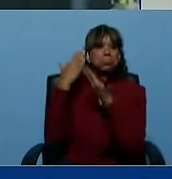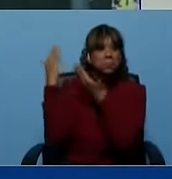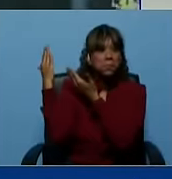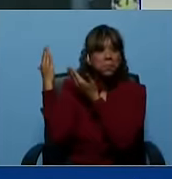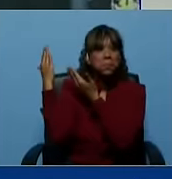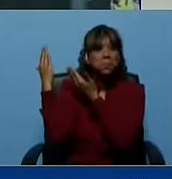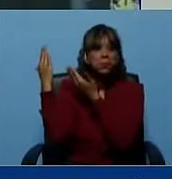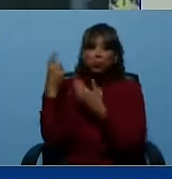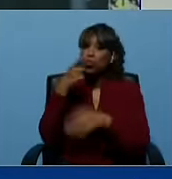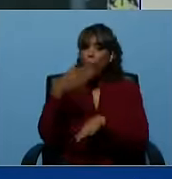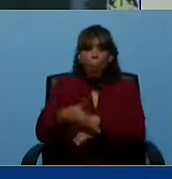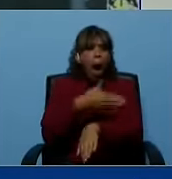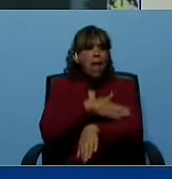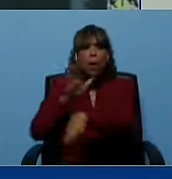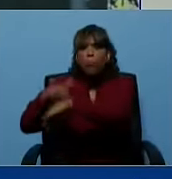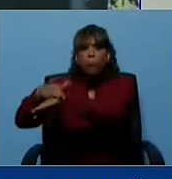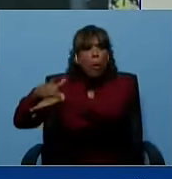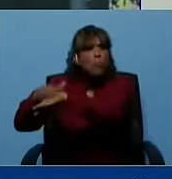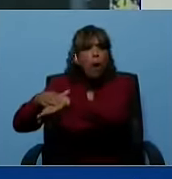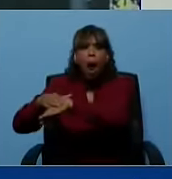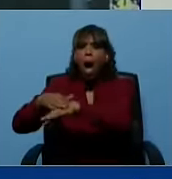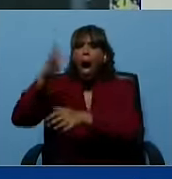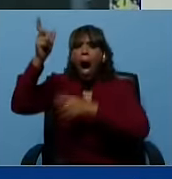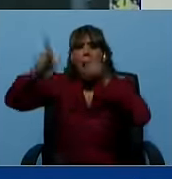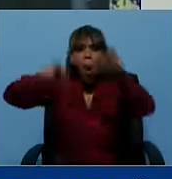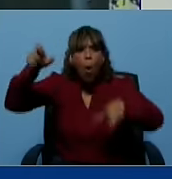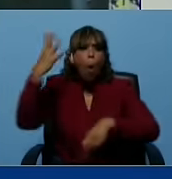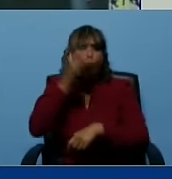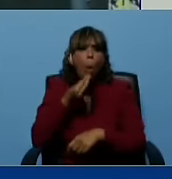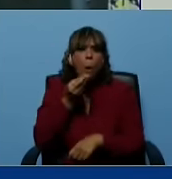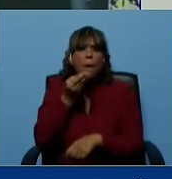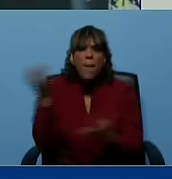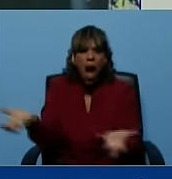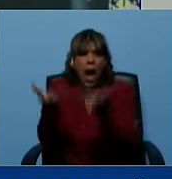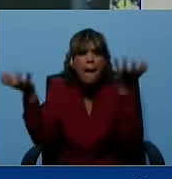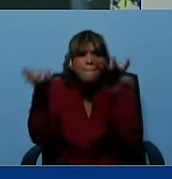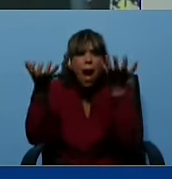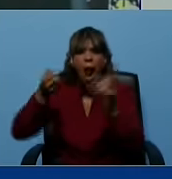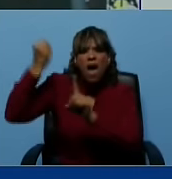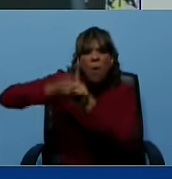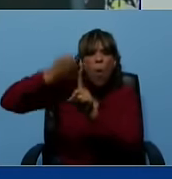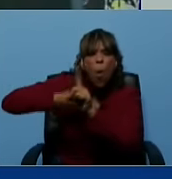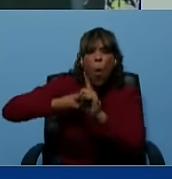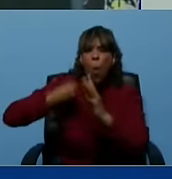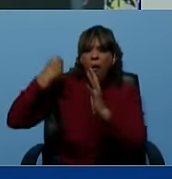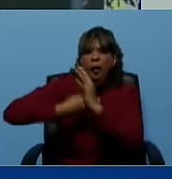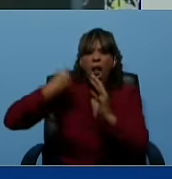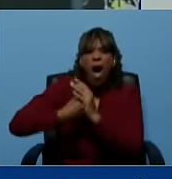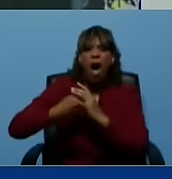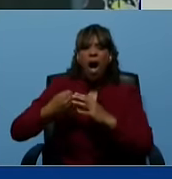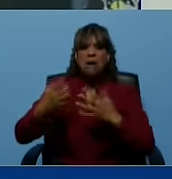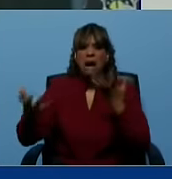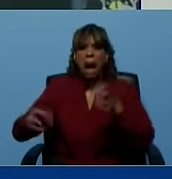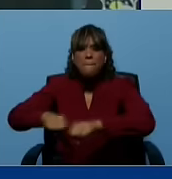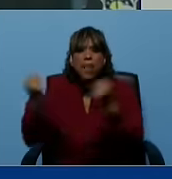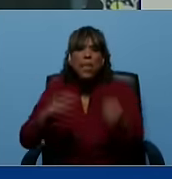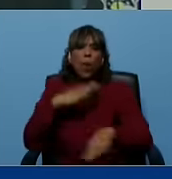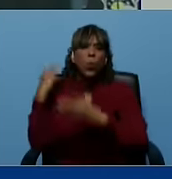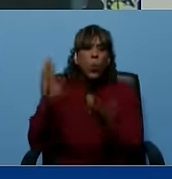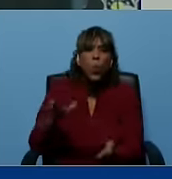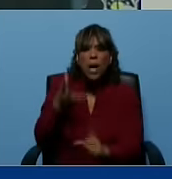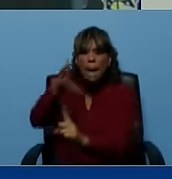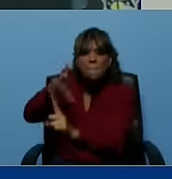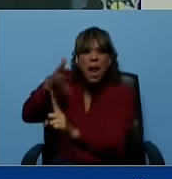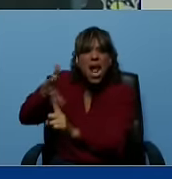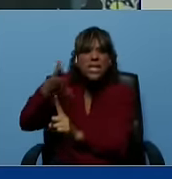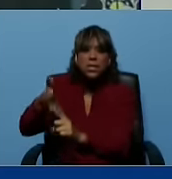Nosotros nunca hemos convocado ni convocaremos a la juventud para ir a quemar, a matar, a destruir, a perseguir